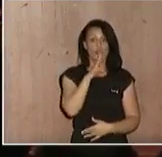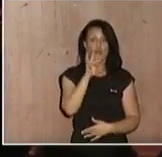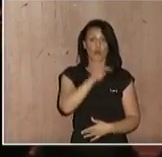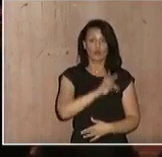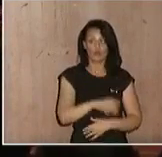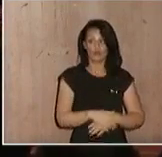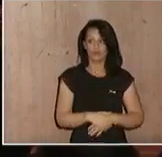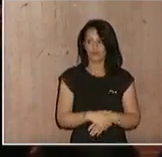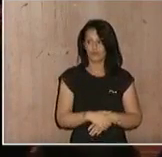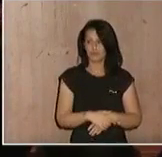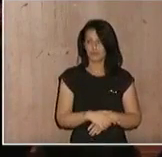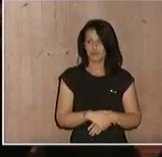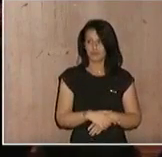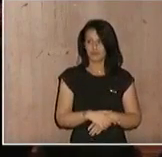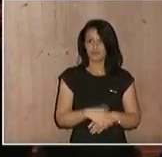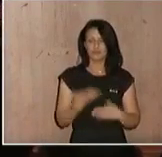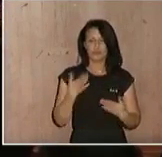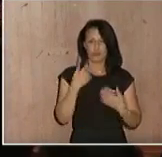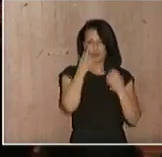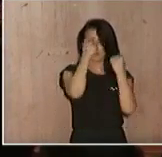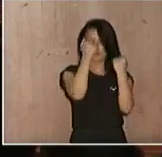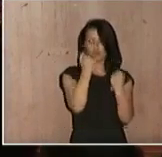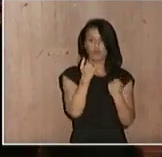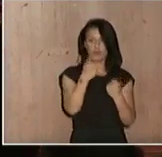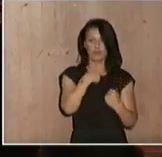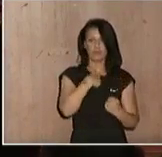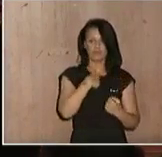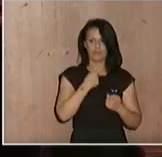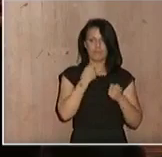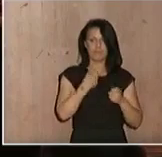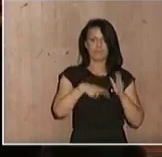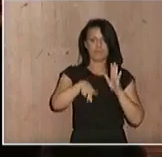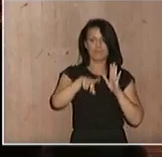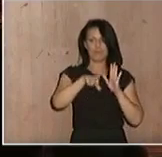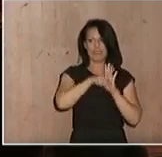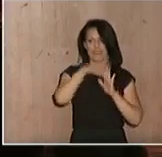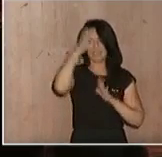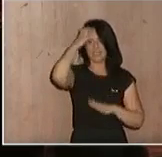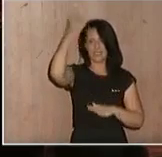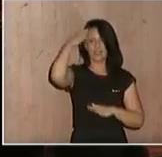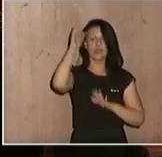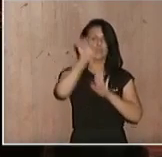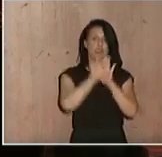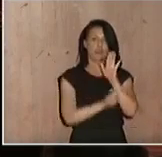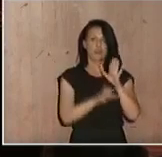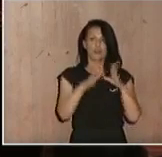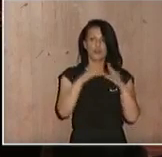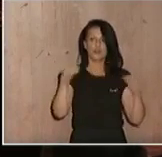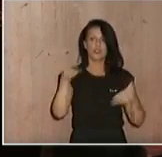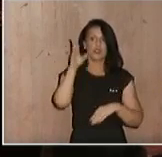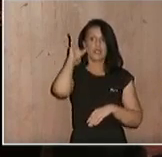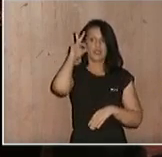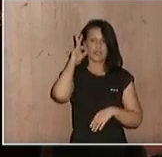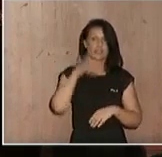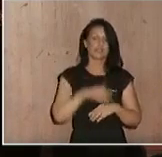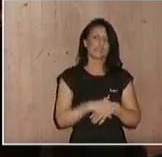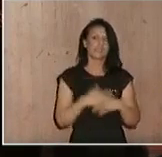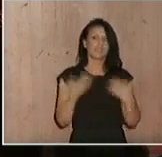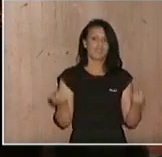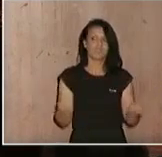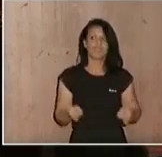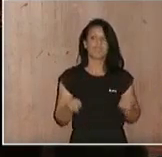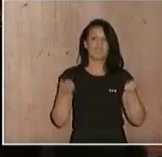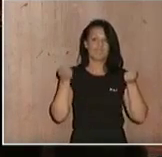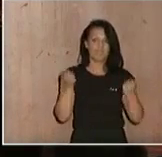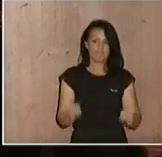Thompson. Por la autoridad que nos otorgan las leyes del reino y el Estatuto de la Universidad de Alicante, os